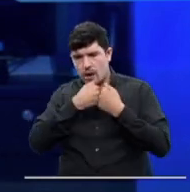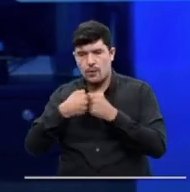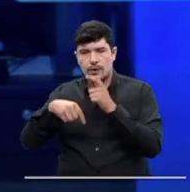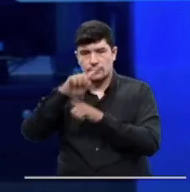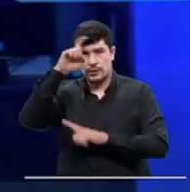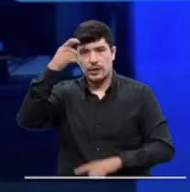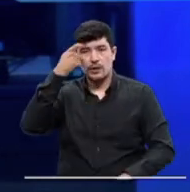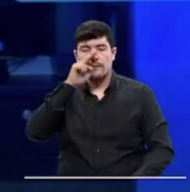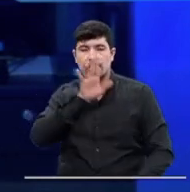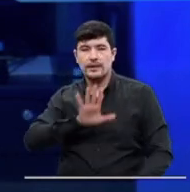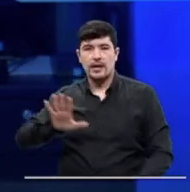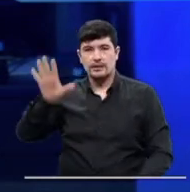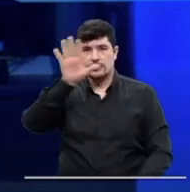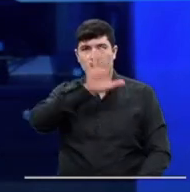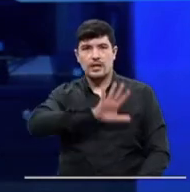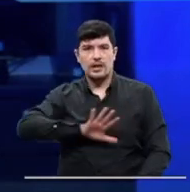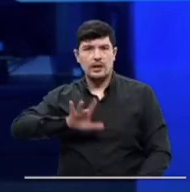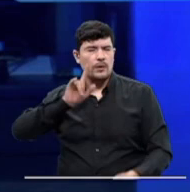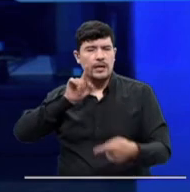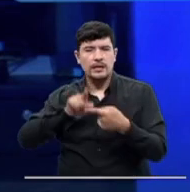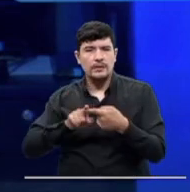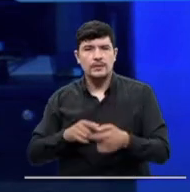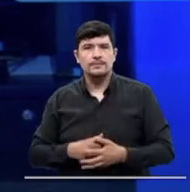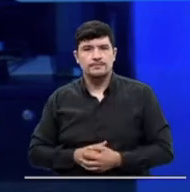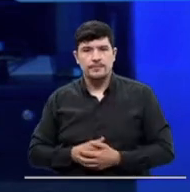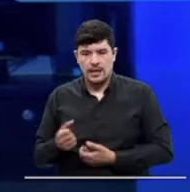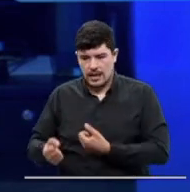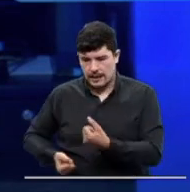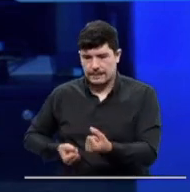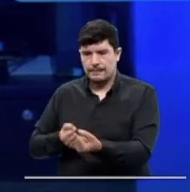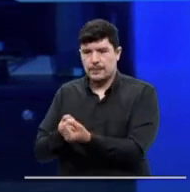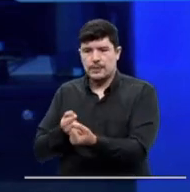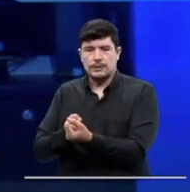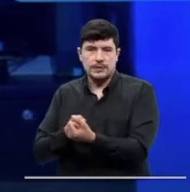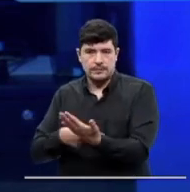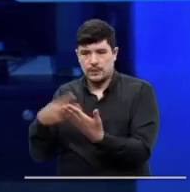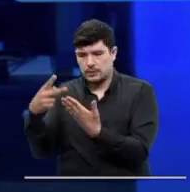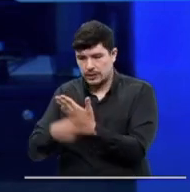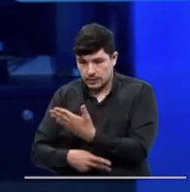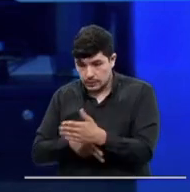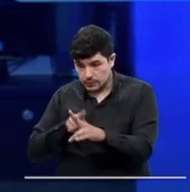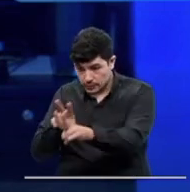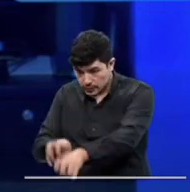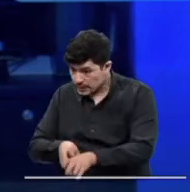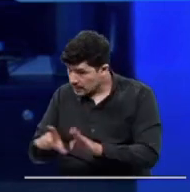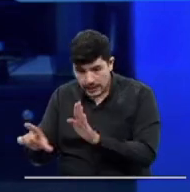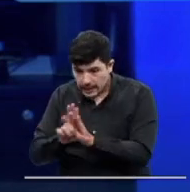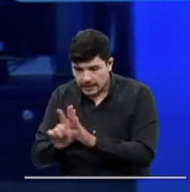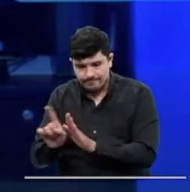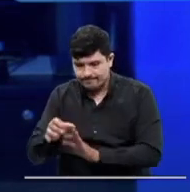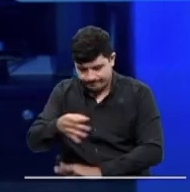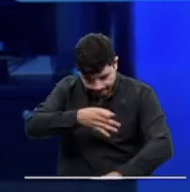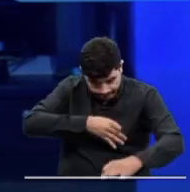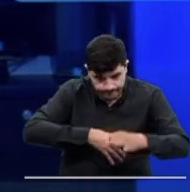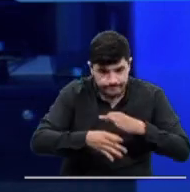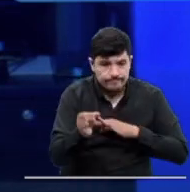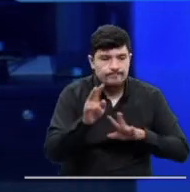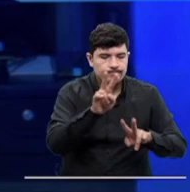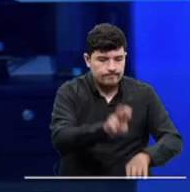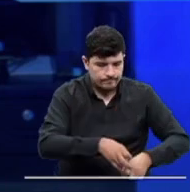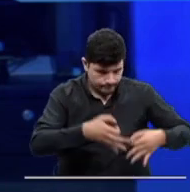gobierno nacional y regional para el apalancamiento de proyectos de sustitución de cultivos ilícitos y frenar así la